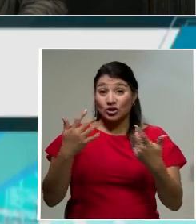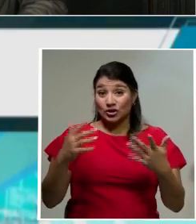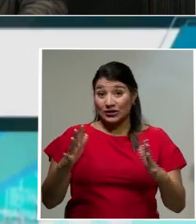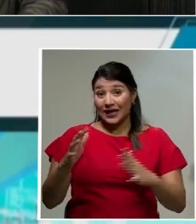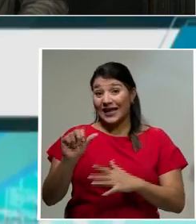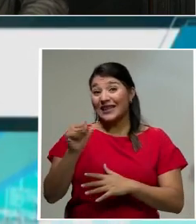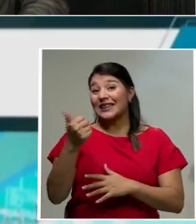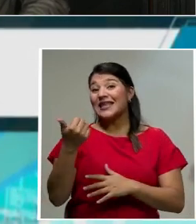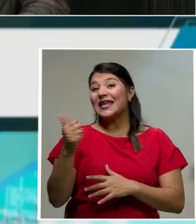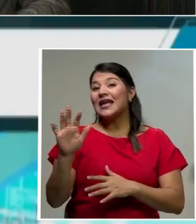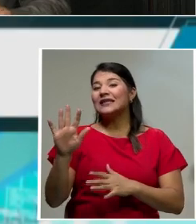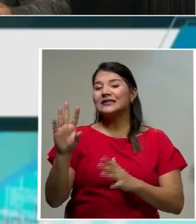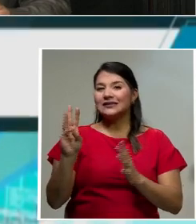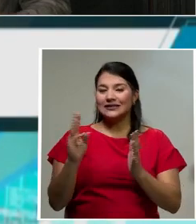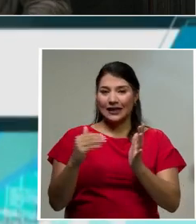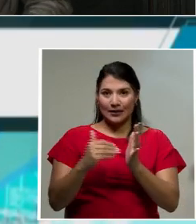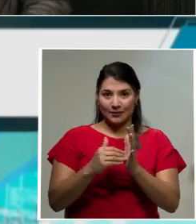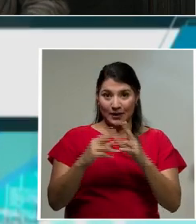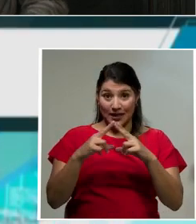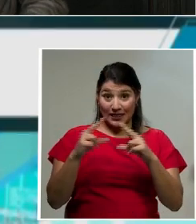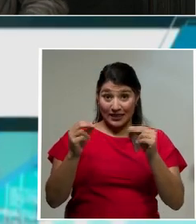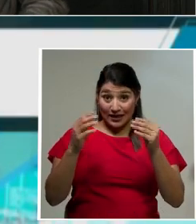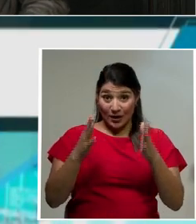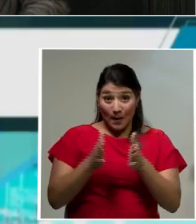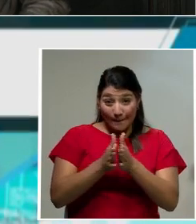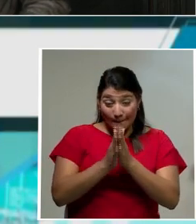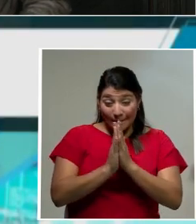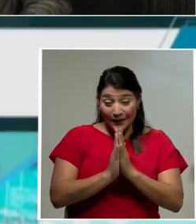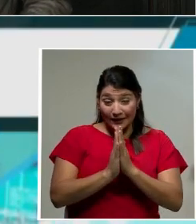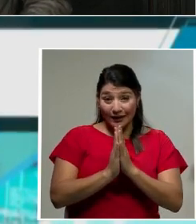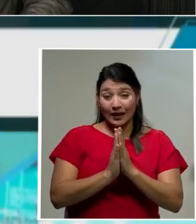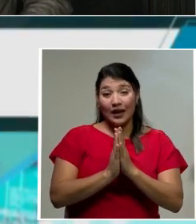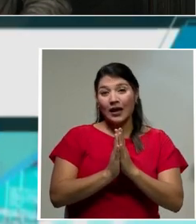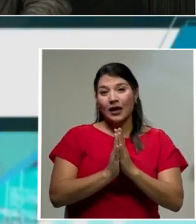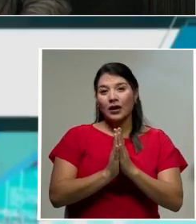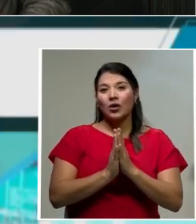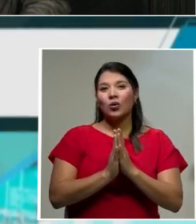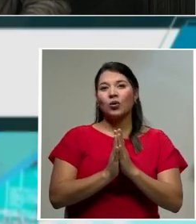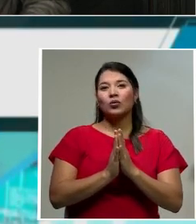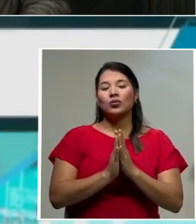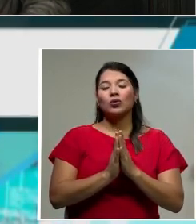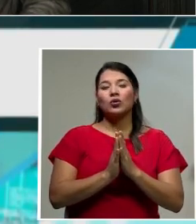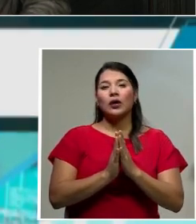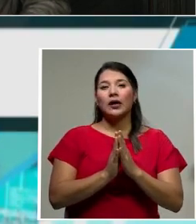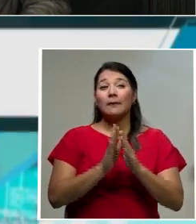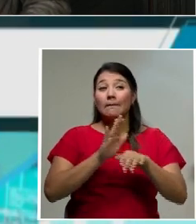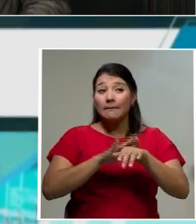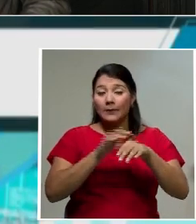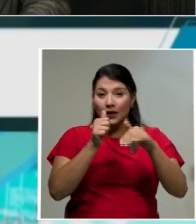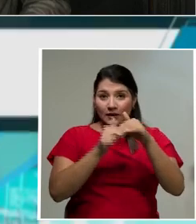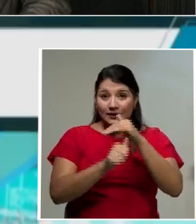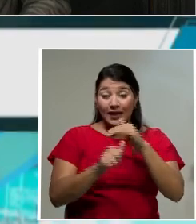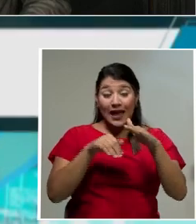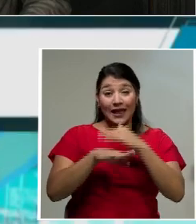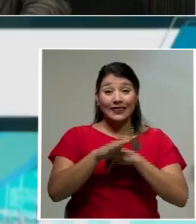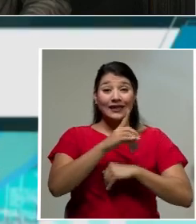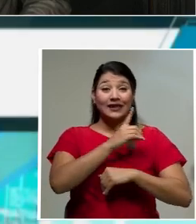de 16.000 nicaragüenses solicitaron este estatus migratorio en la Dirección General de